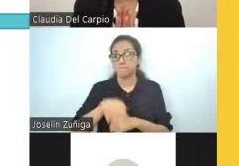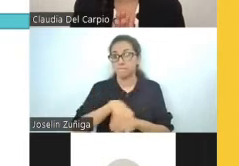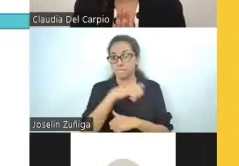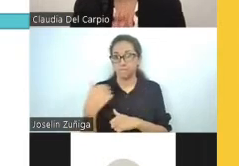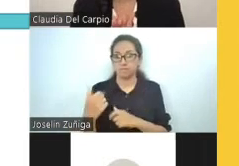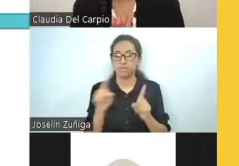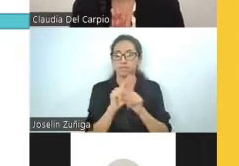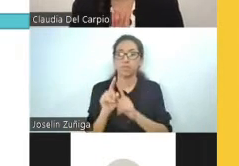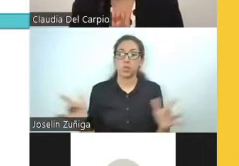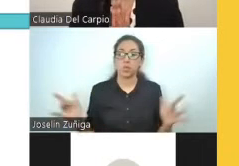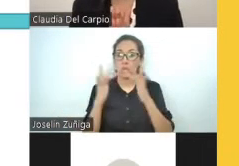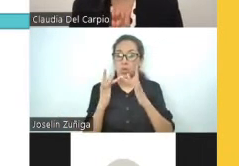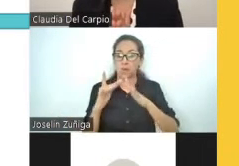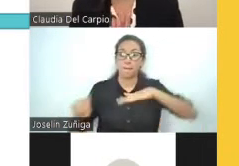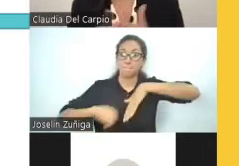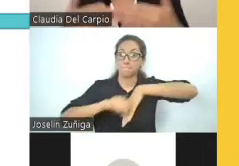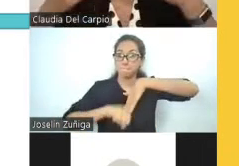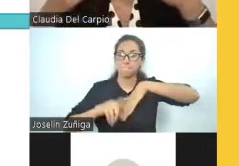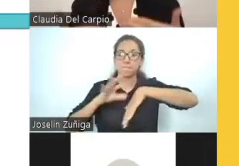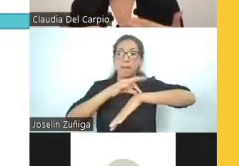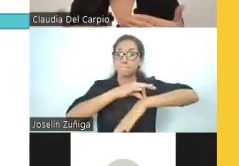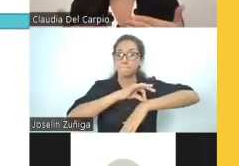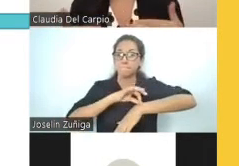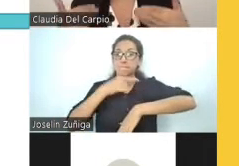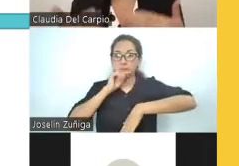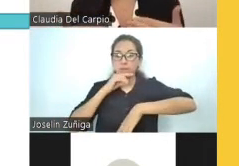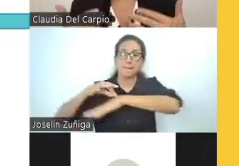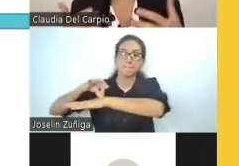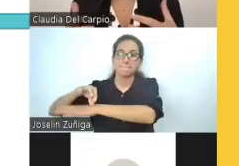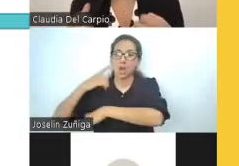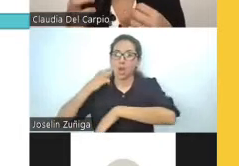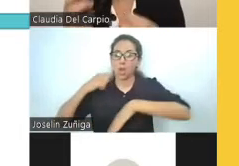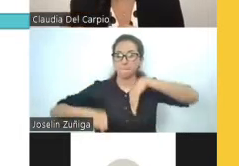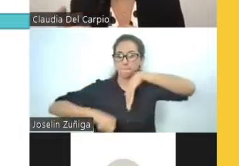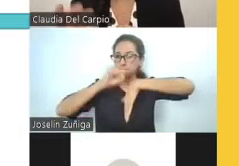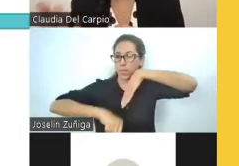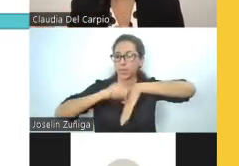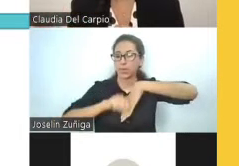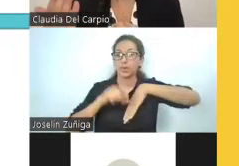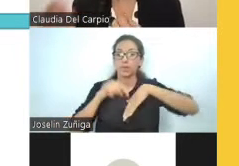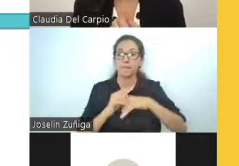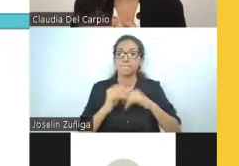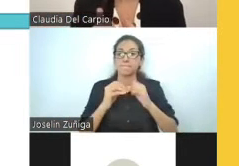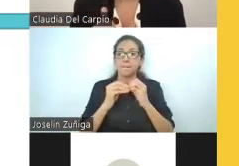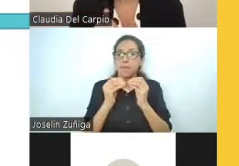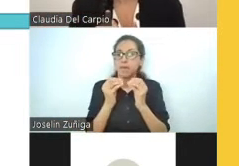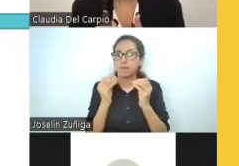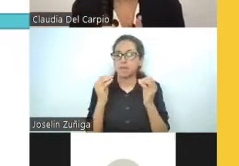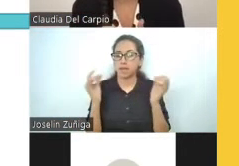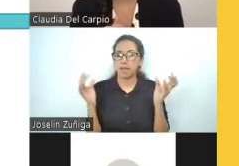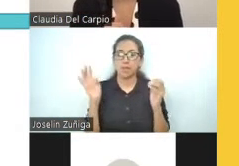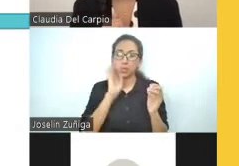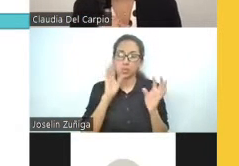través del contacto directo, piel con piel. Y el no tener vello aumenta el contagio de estas infecciones de contacto directo, piel